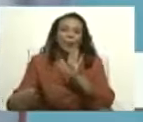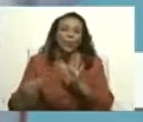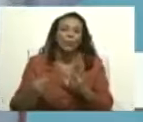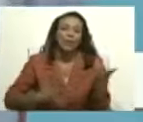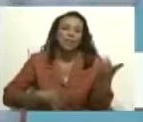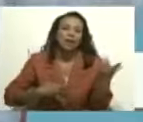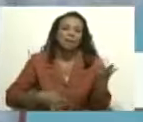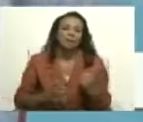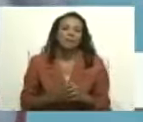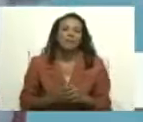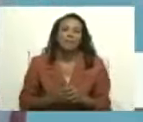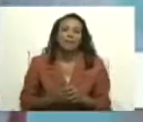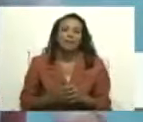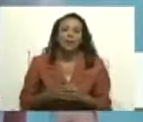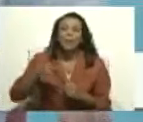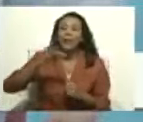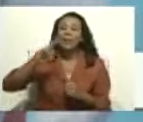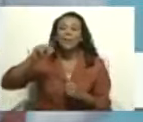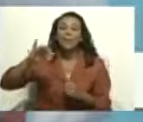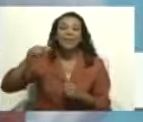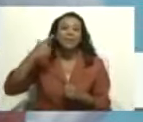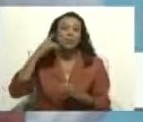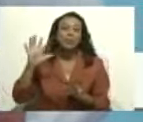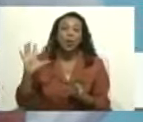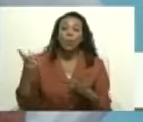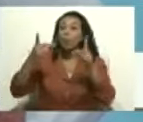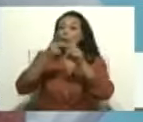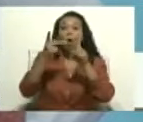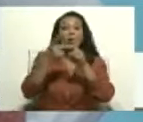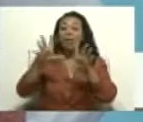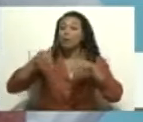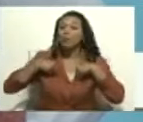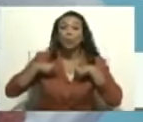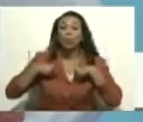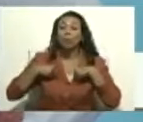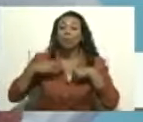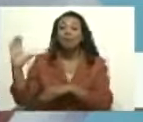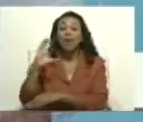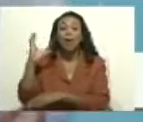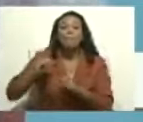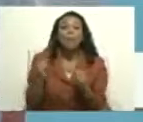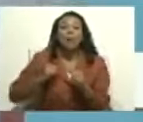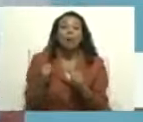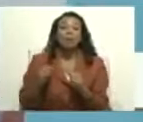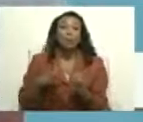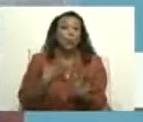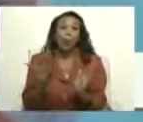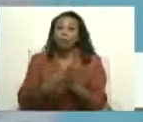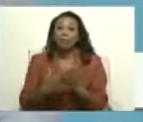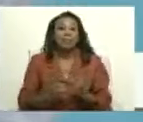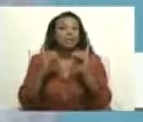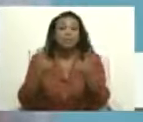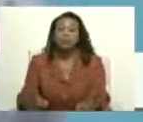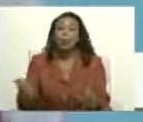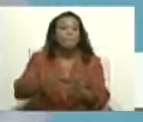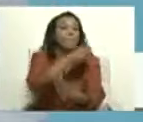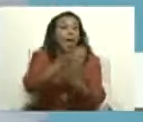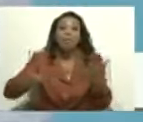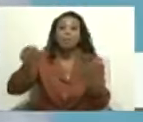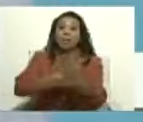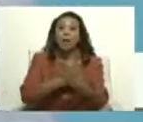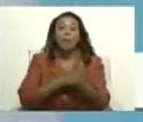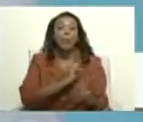De Pink Floyd, porque ningún hotel de Bogotá le admite dormir ahí. ¿Por qué? Porque decidieron vetarlo porque defiende